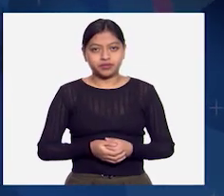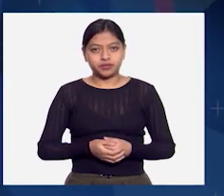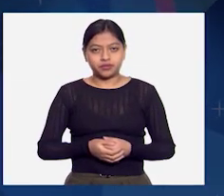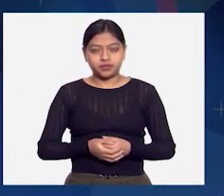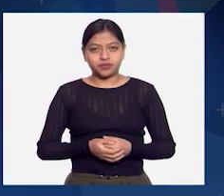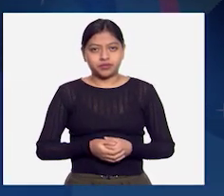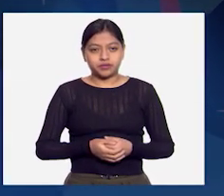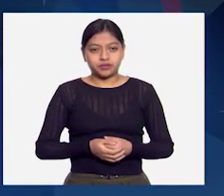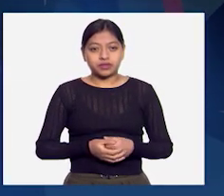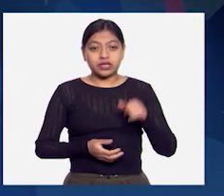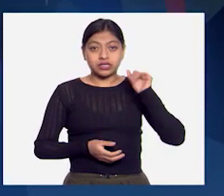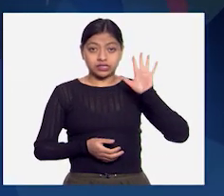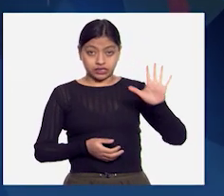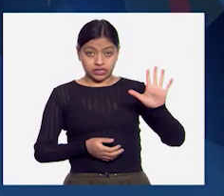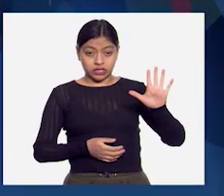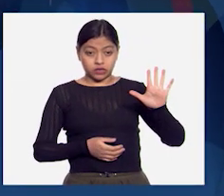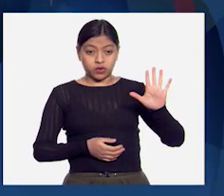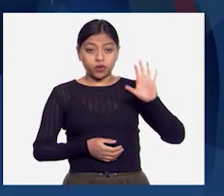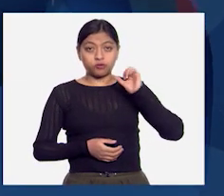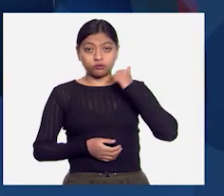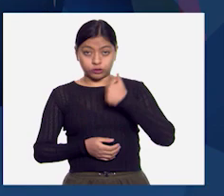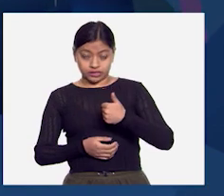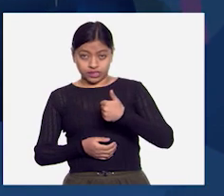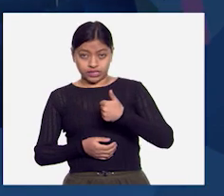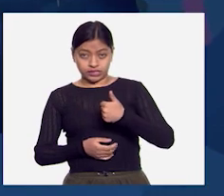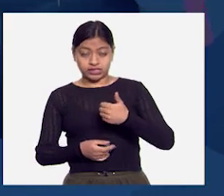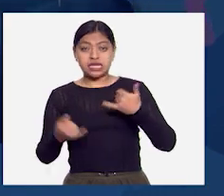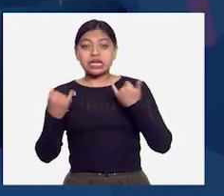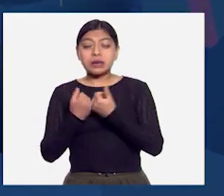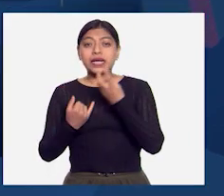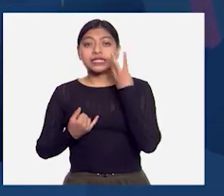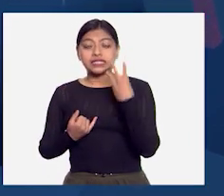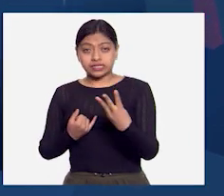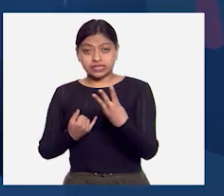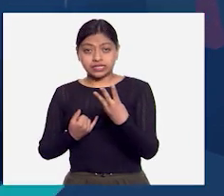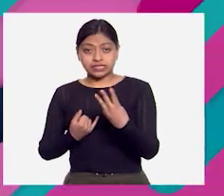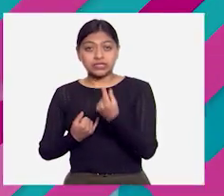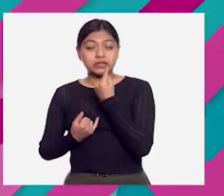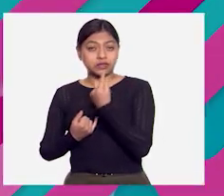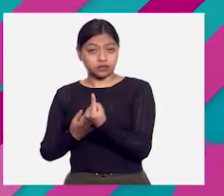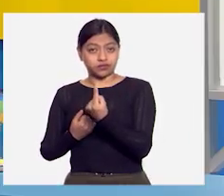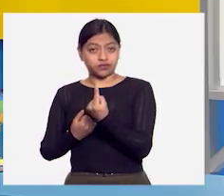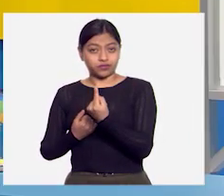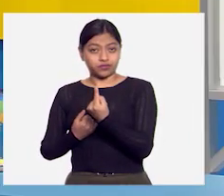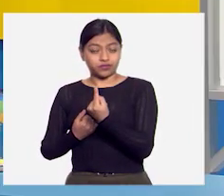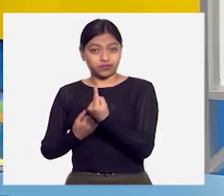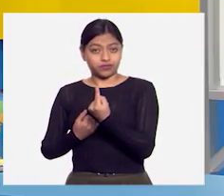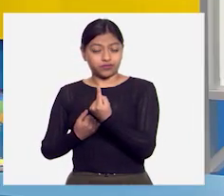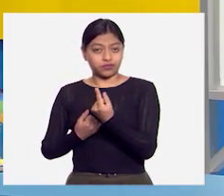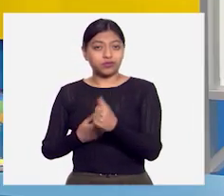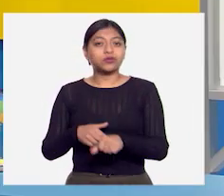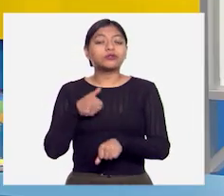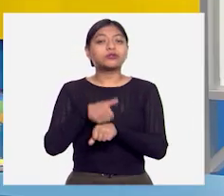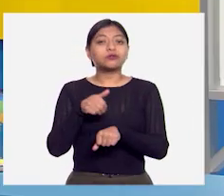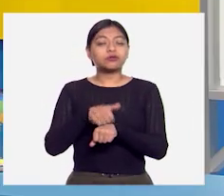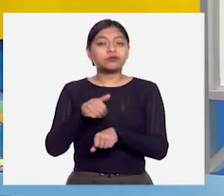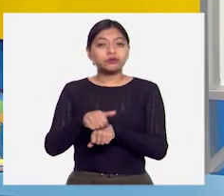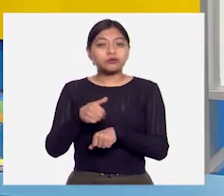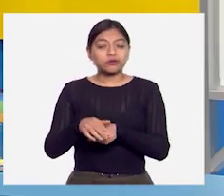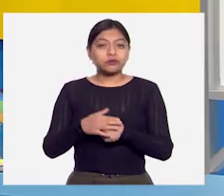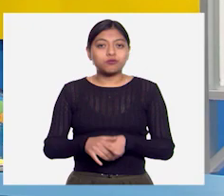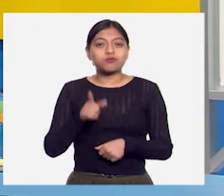Salió un 5, un 6, también cayó el 3 y el 1. Esos son los números que le salieron y